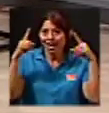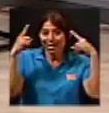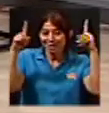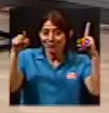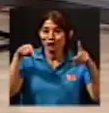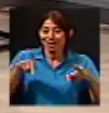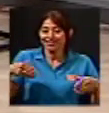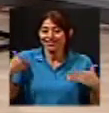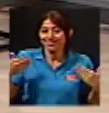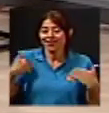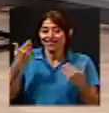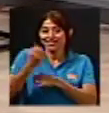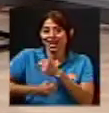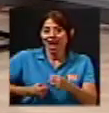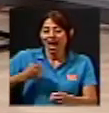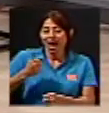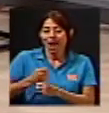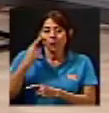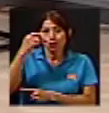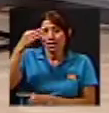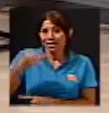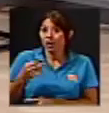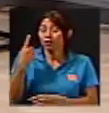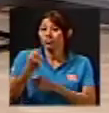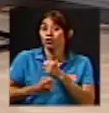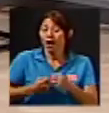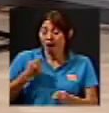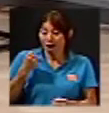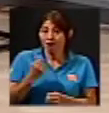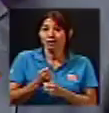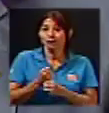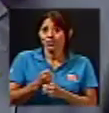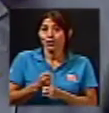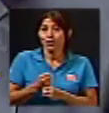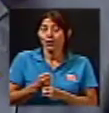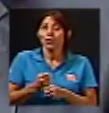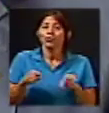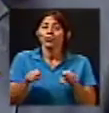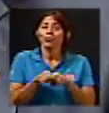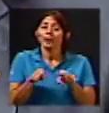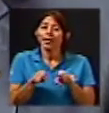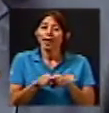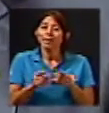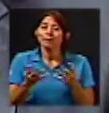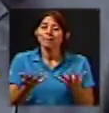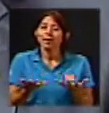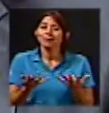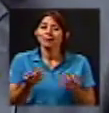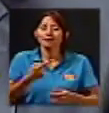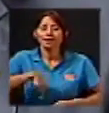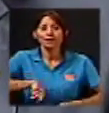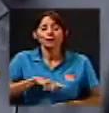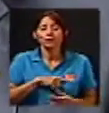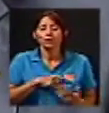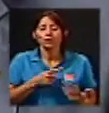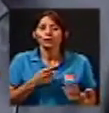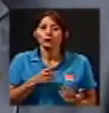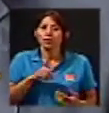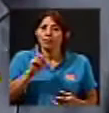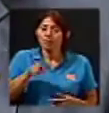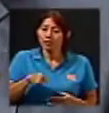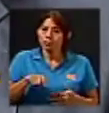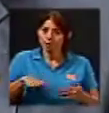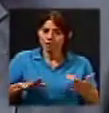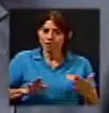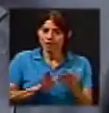feliz año, porque creo que va a ser un año en donde, además de que vamos a tener que